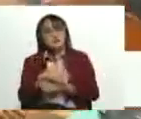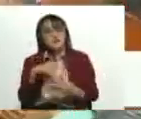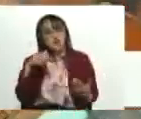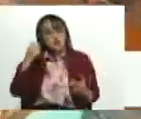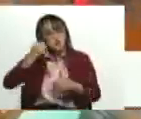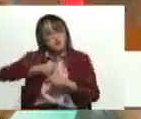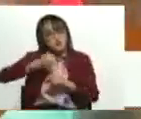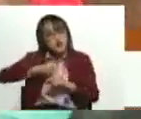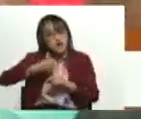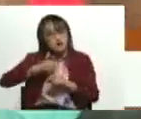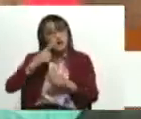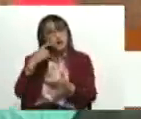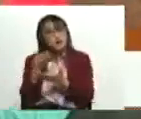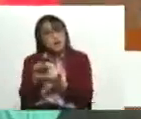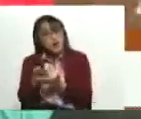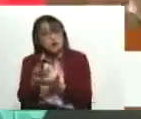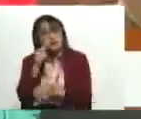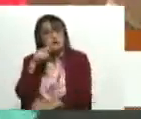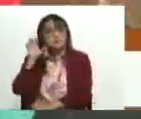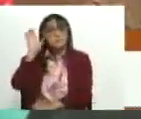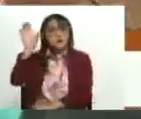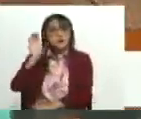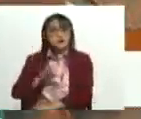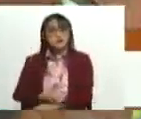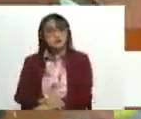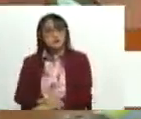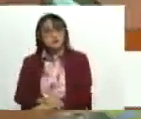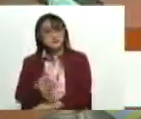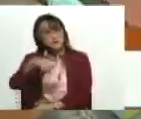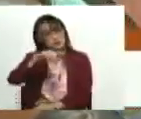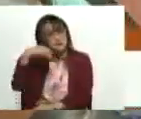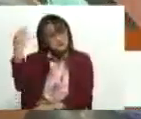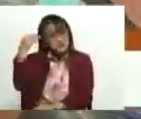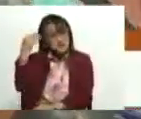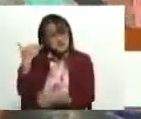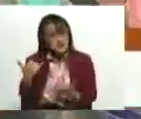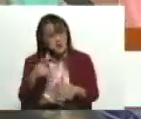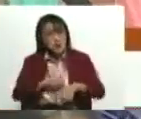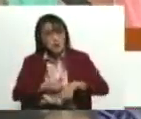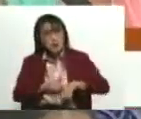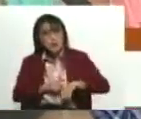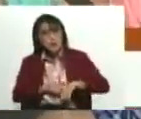batallando con propuestas para el país. ¿Ustedes creen que a esta hora,